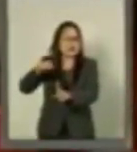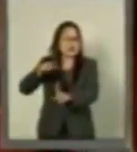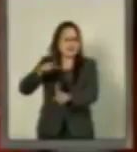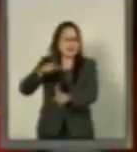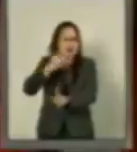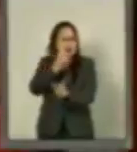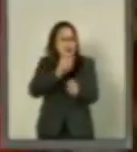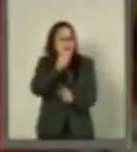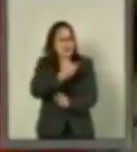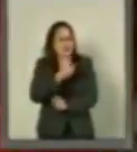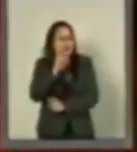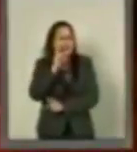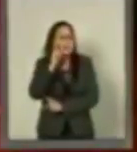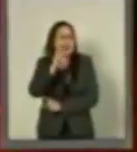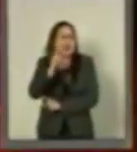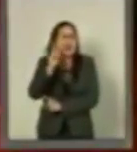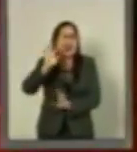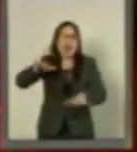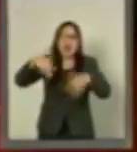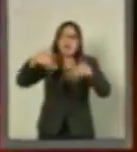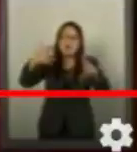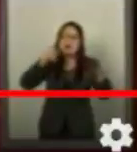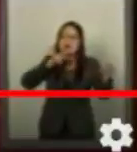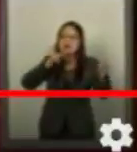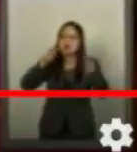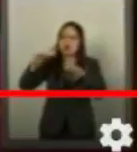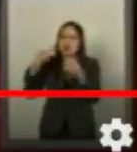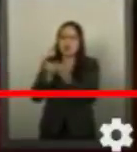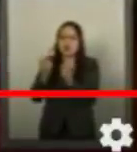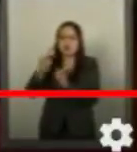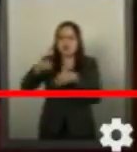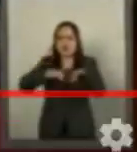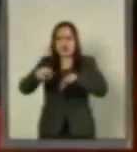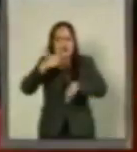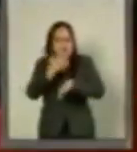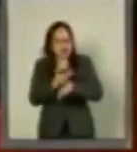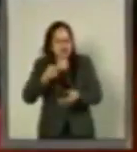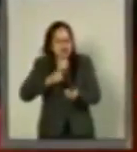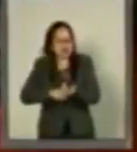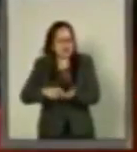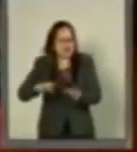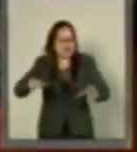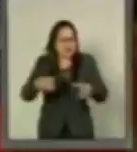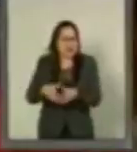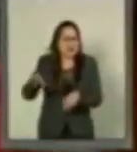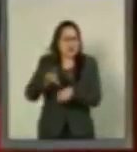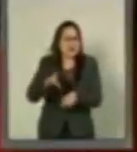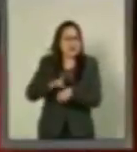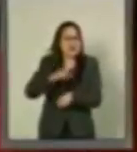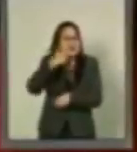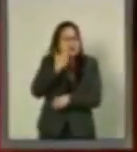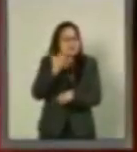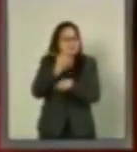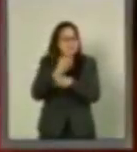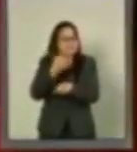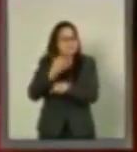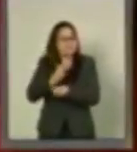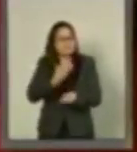dicen, viendo el bosque y sus colaboradores en el día a día tratando de